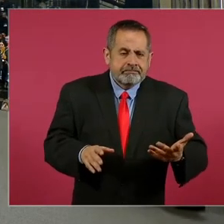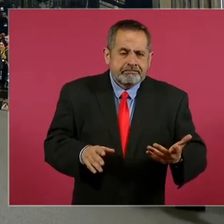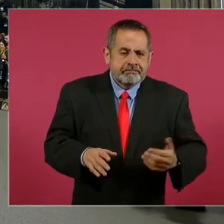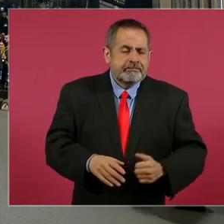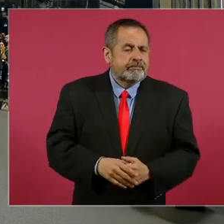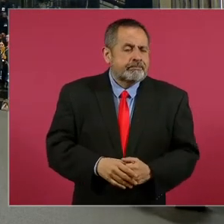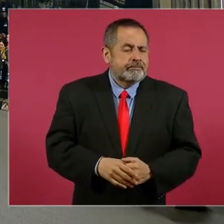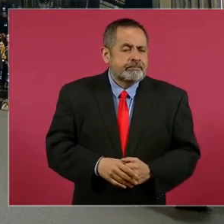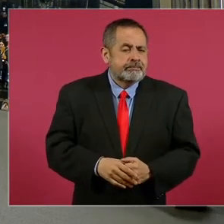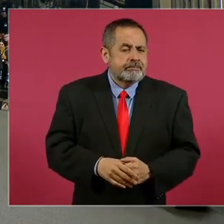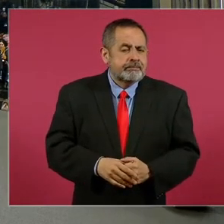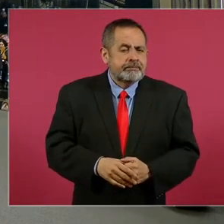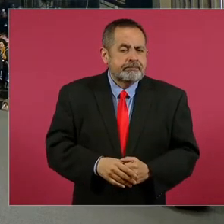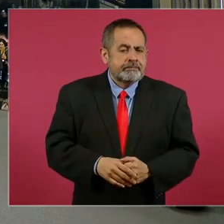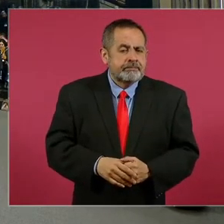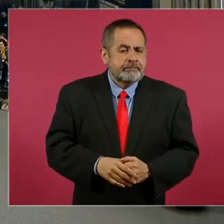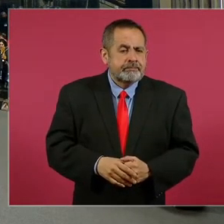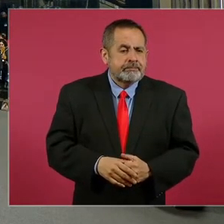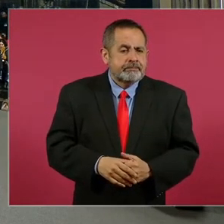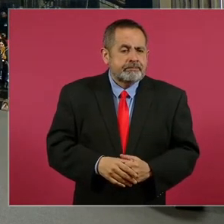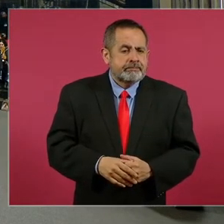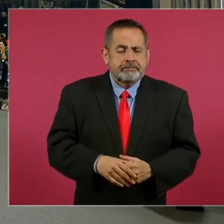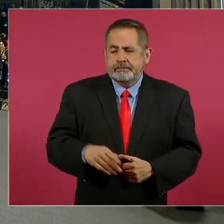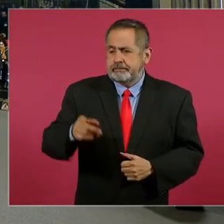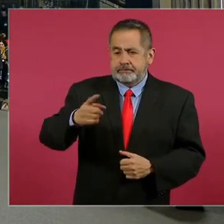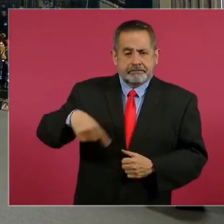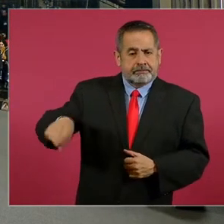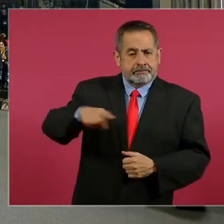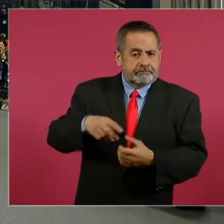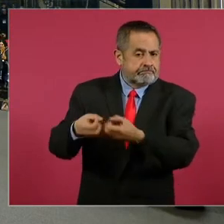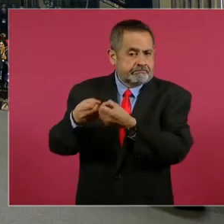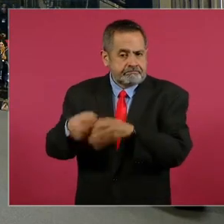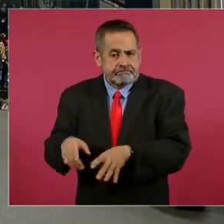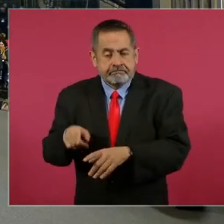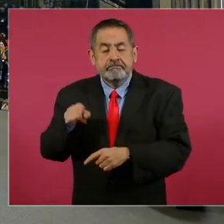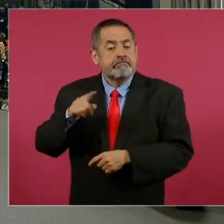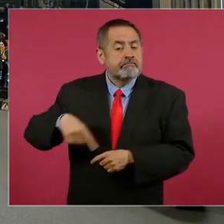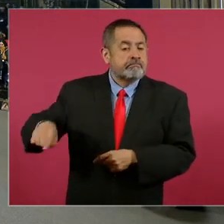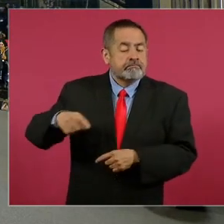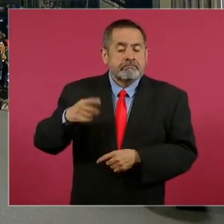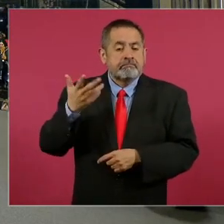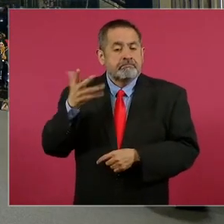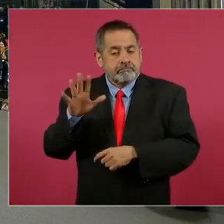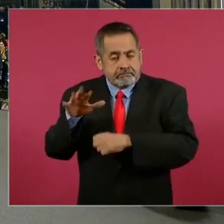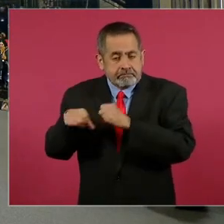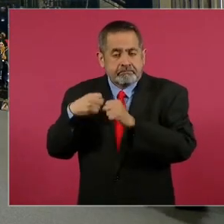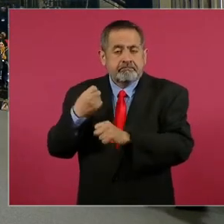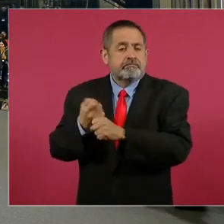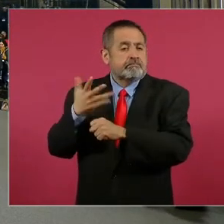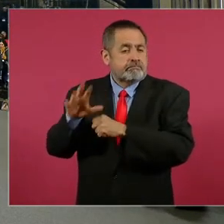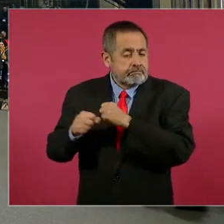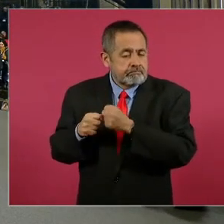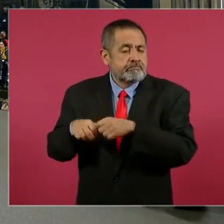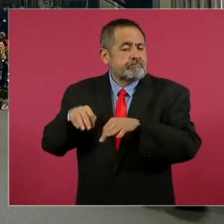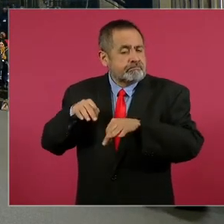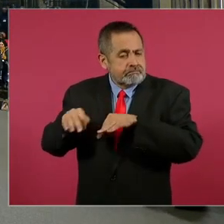y los afectados son personas que hace décadas han